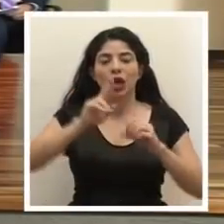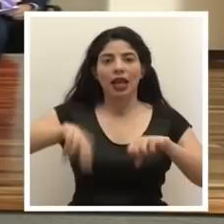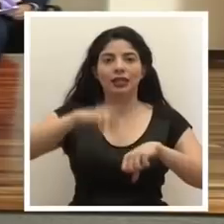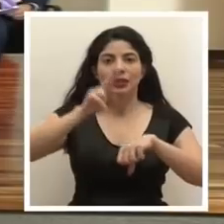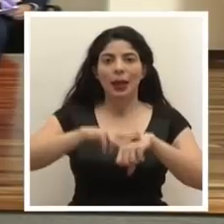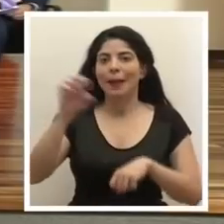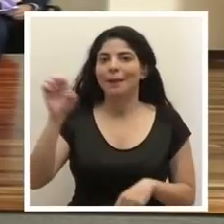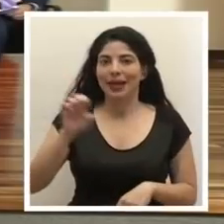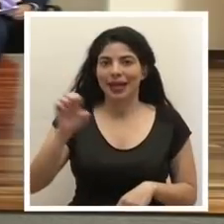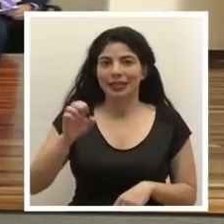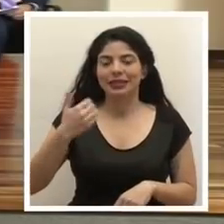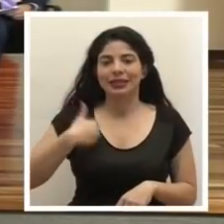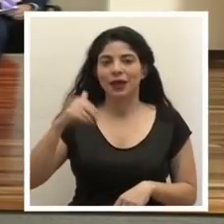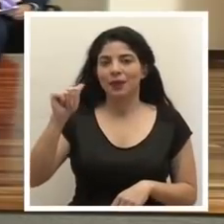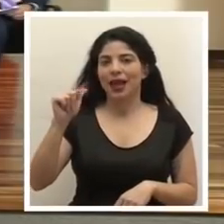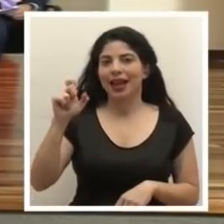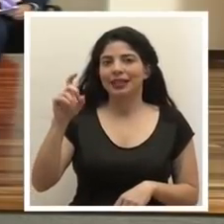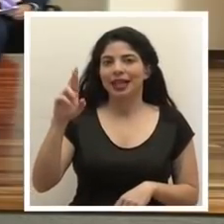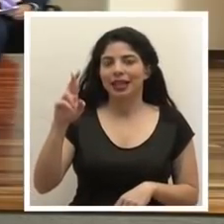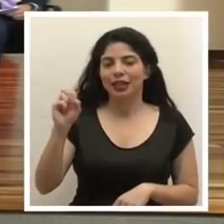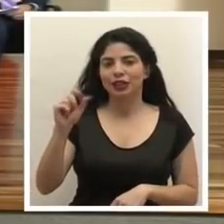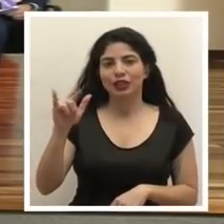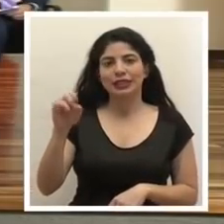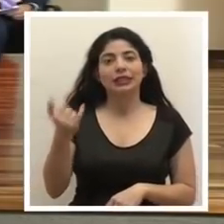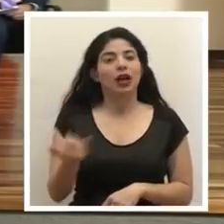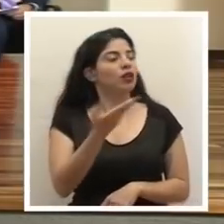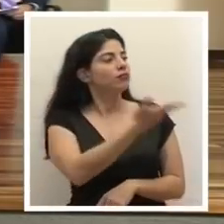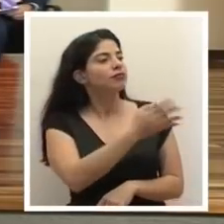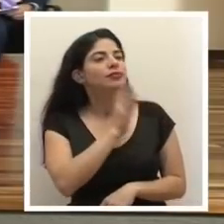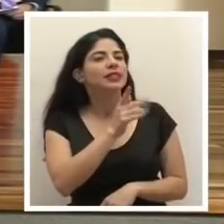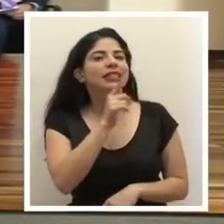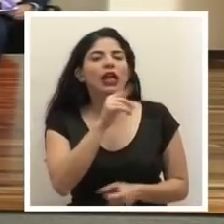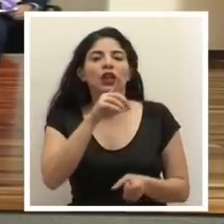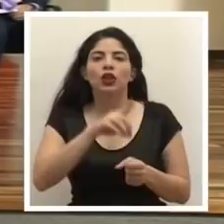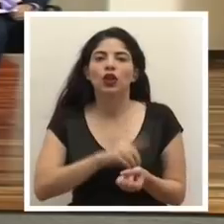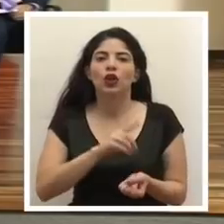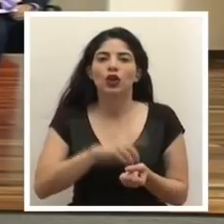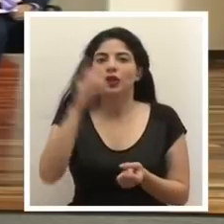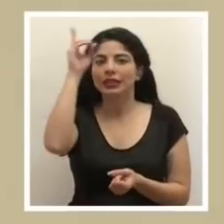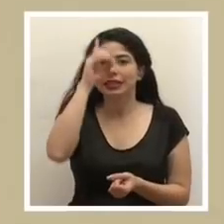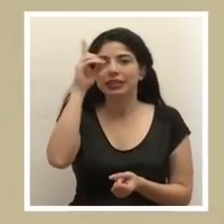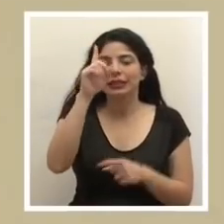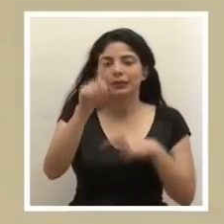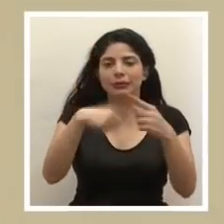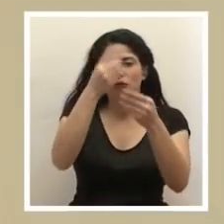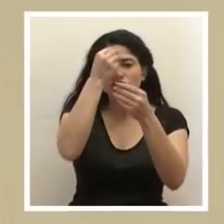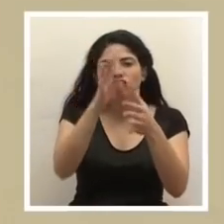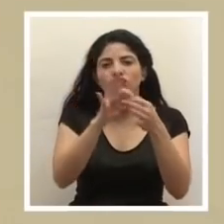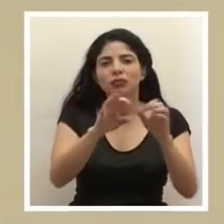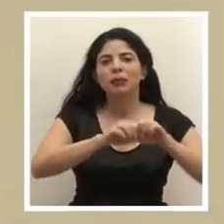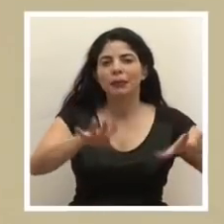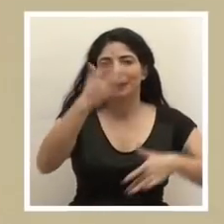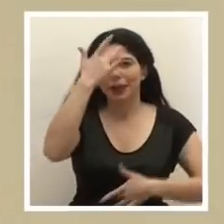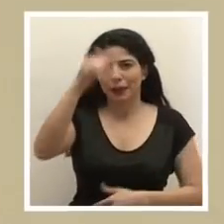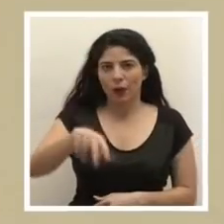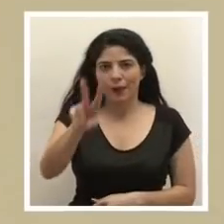Emergencias, el señor Alexander Solís. Cedemos el uso a la palabra al doctor Salas, quien dará el reporte epidemiológico